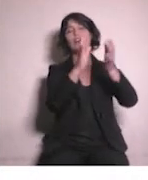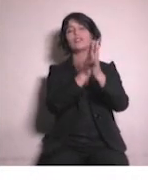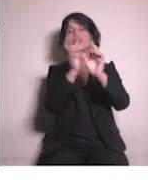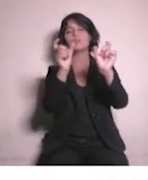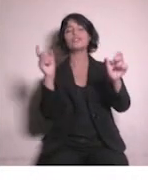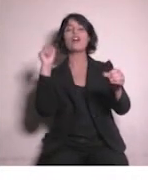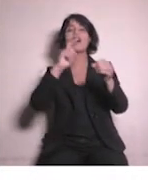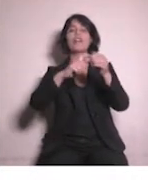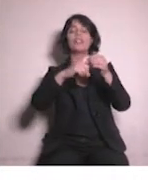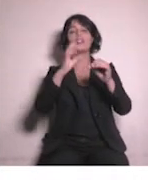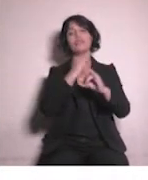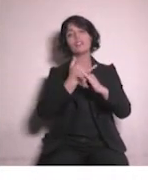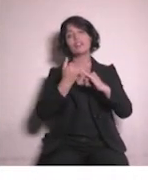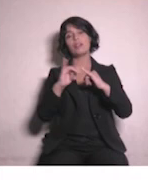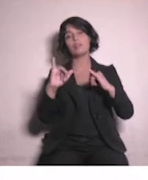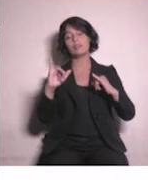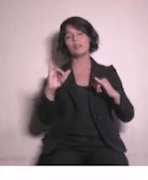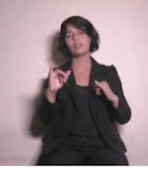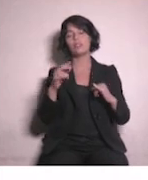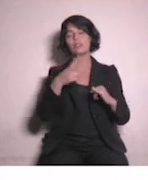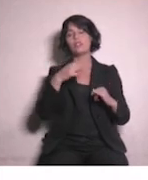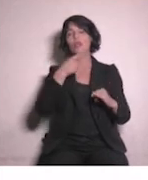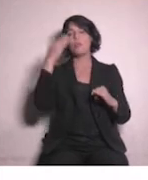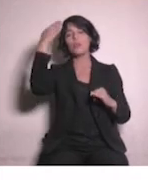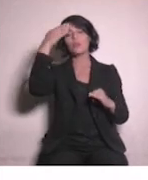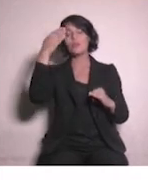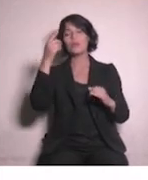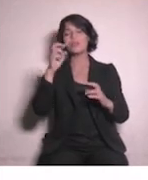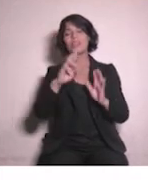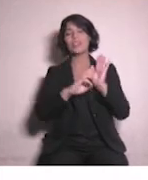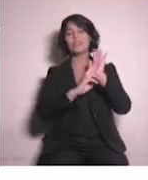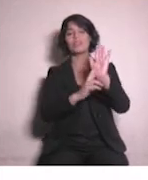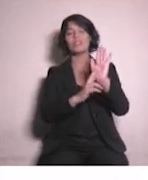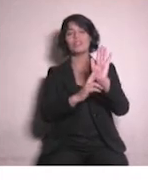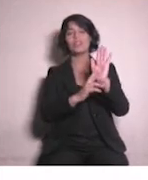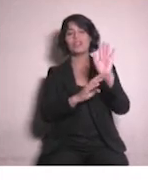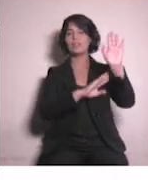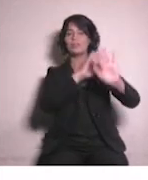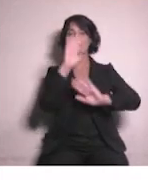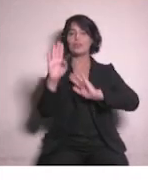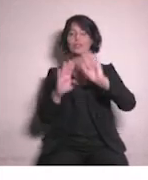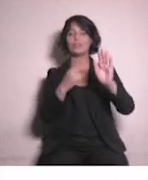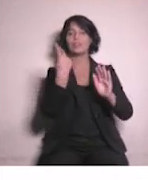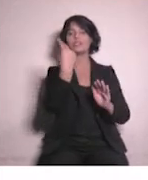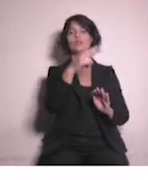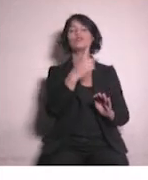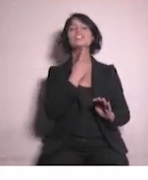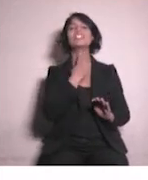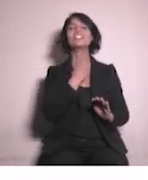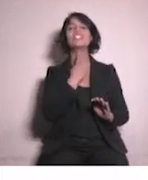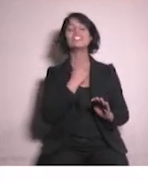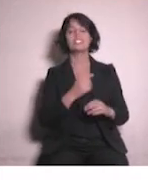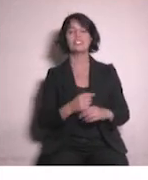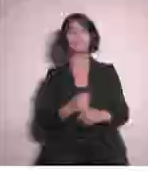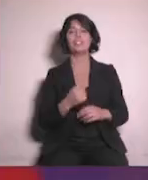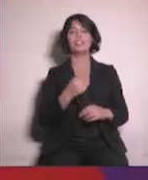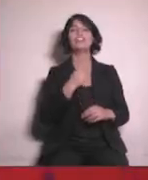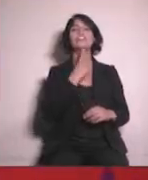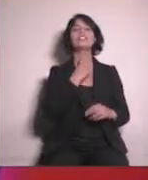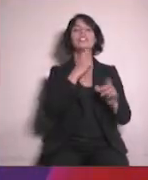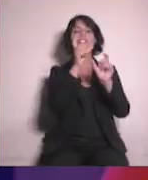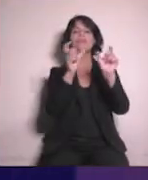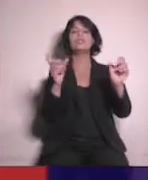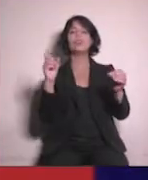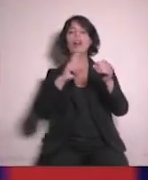Finalmente, nosotros nos preocupamos de representar y resguardar sus intereses, los intereses de nuestros